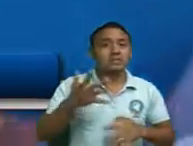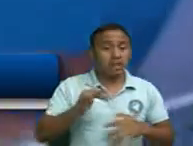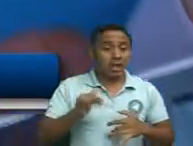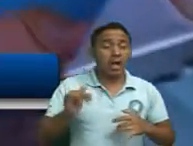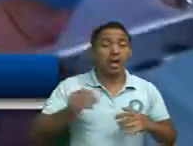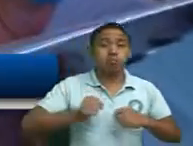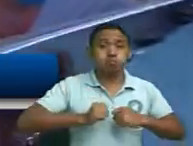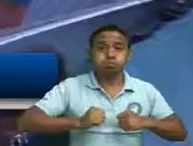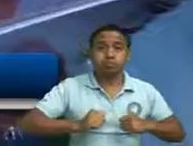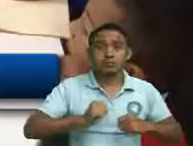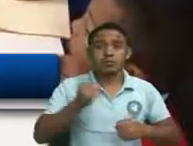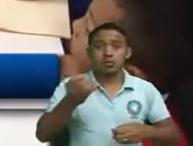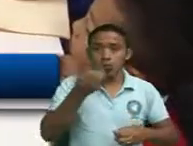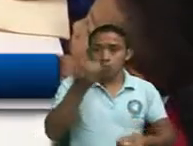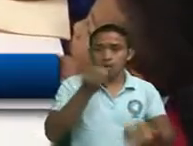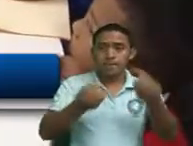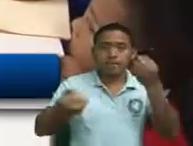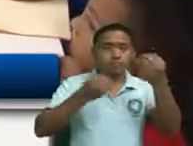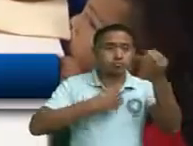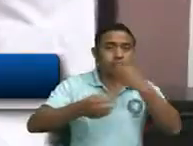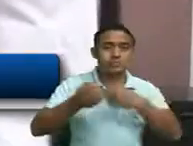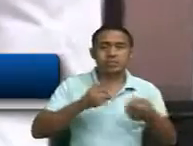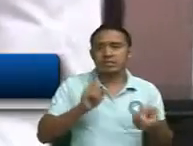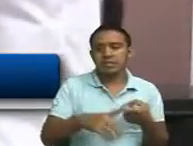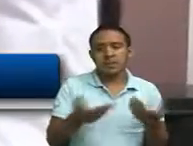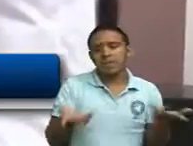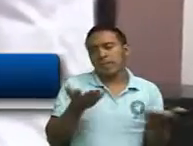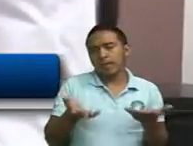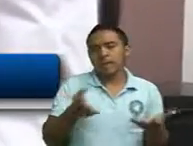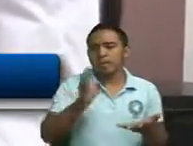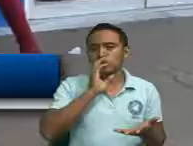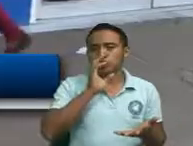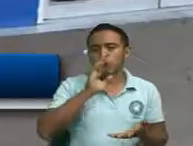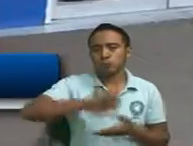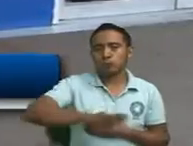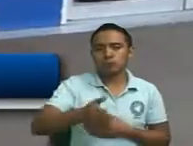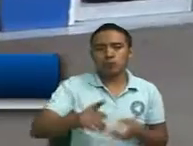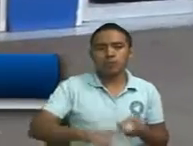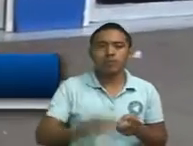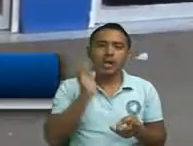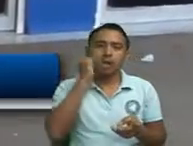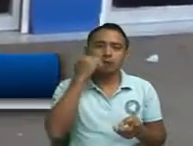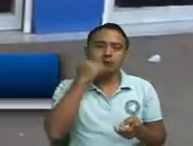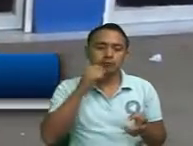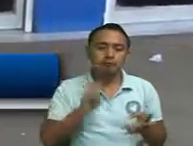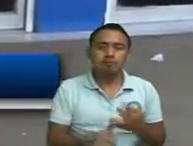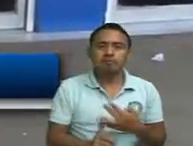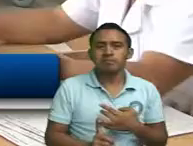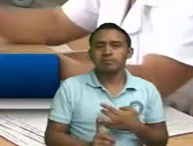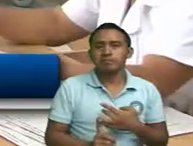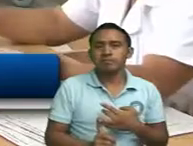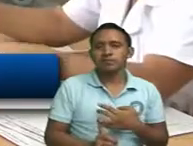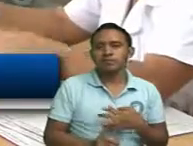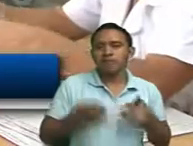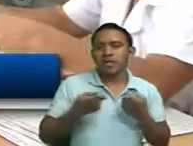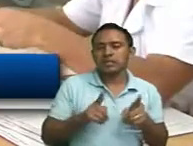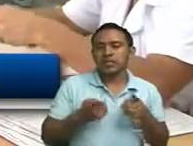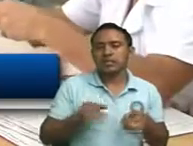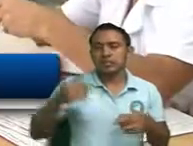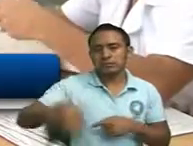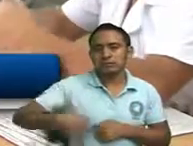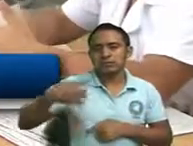gordita porque come mucho, debe comer chancho frito, debe comer vigorón, debe comer carne todos los